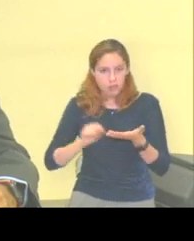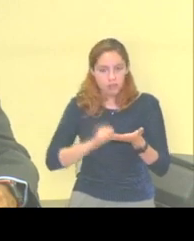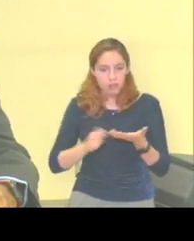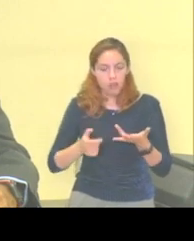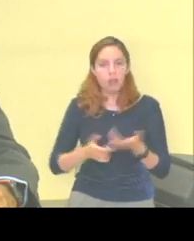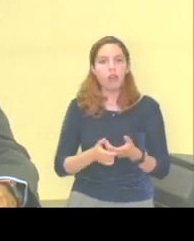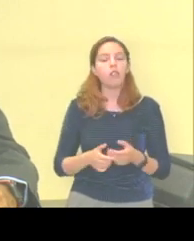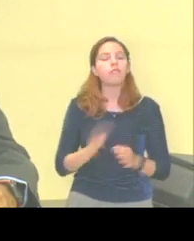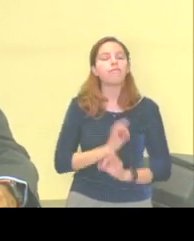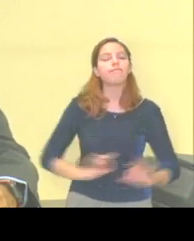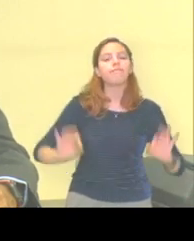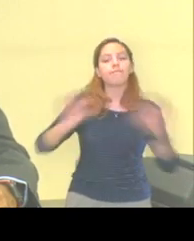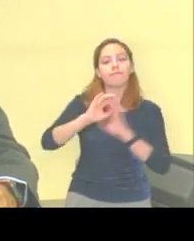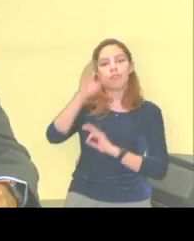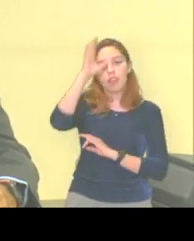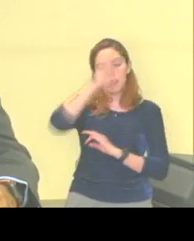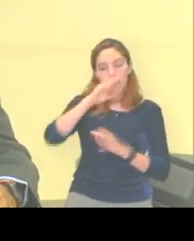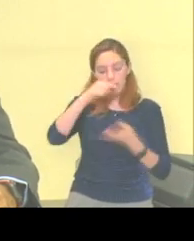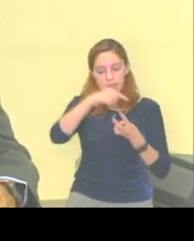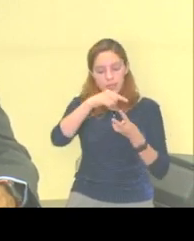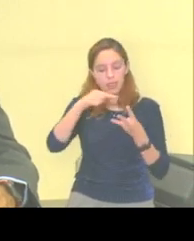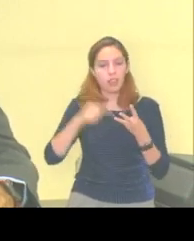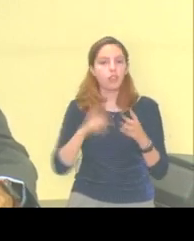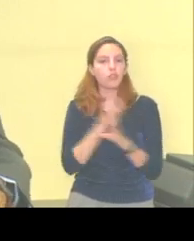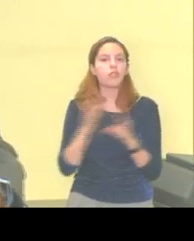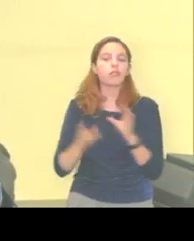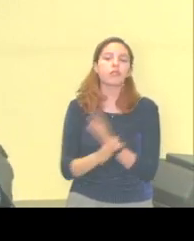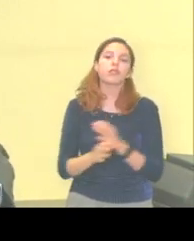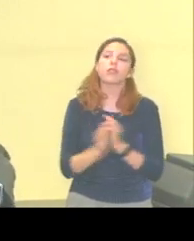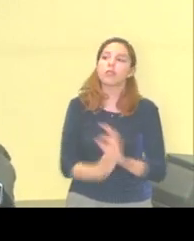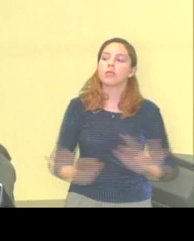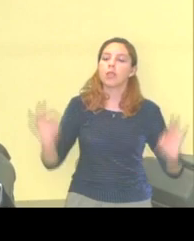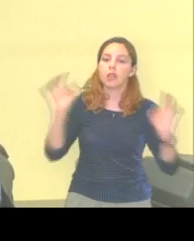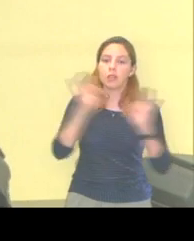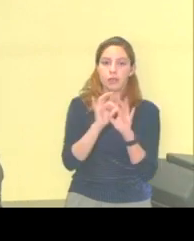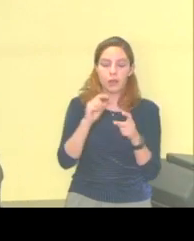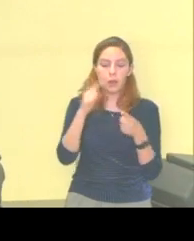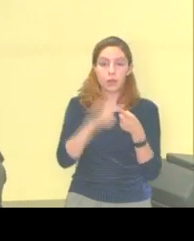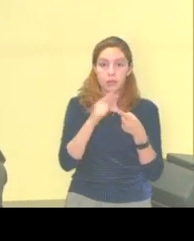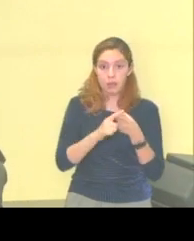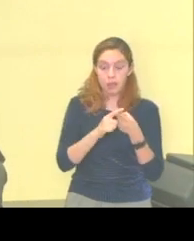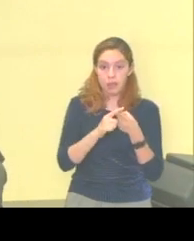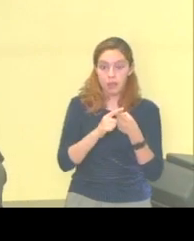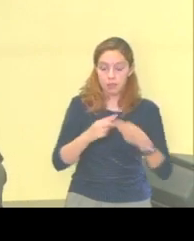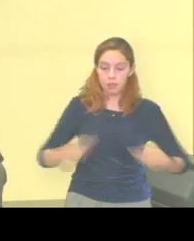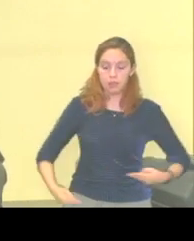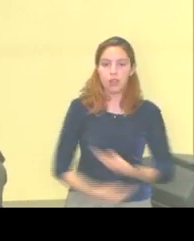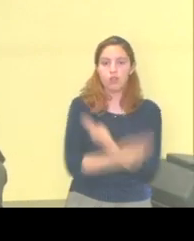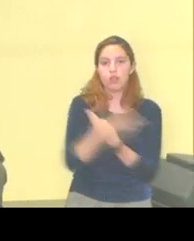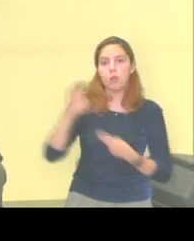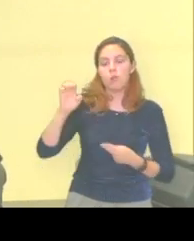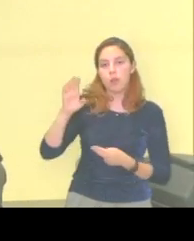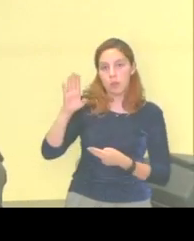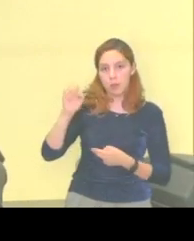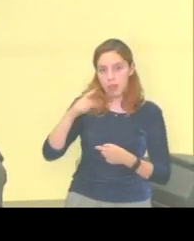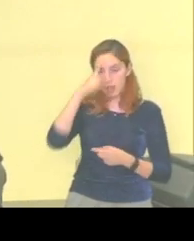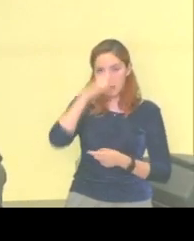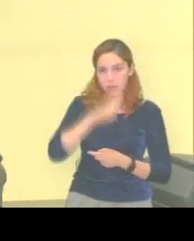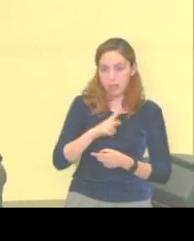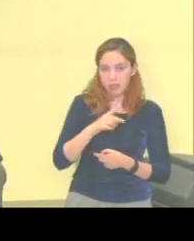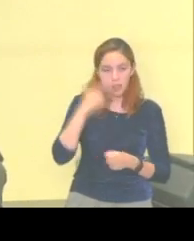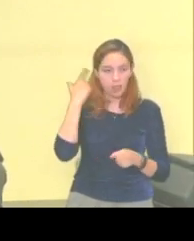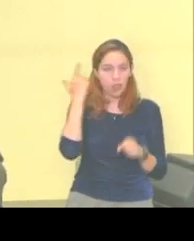quisiera mencionar tres datos importantes. El primero es que se trata del primer recién nacido en México en el